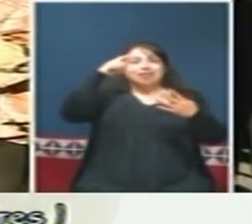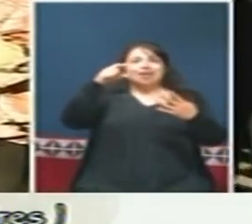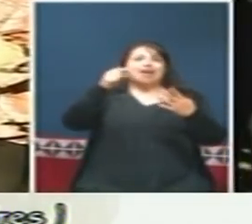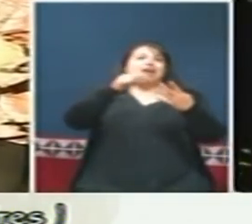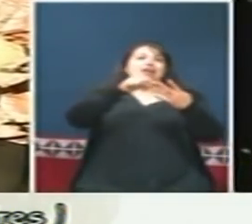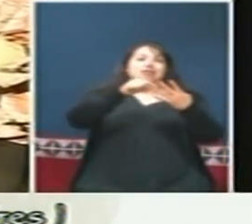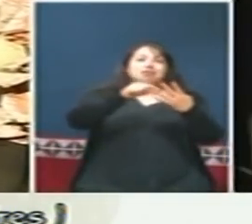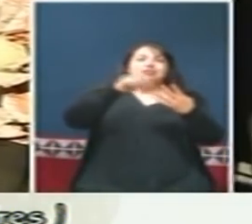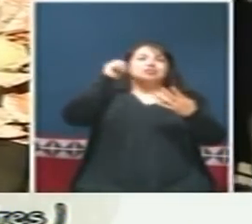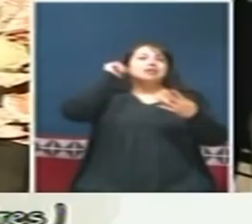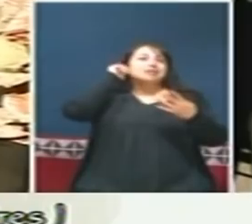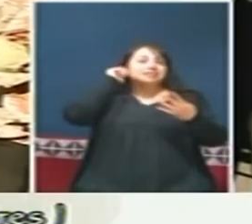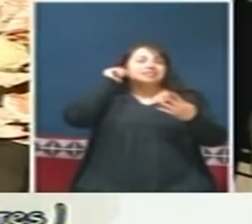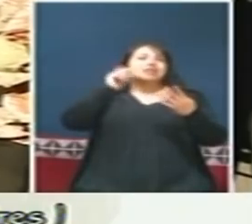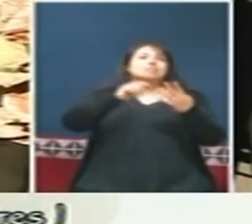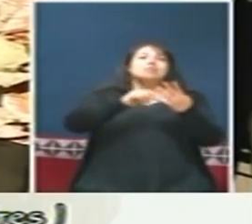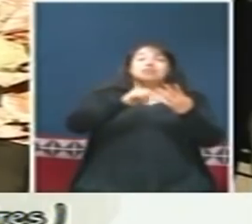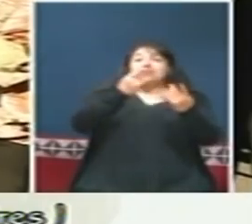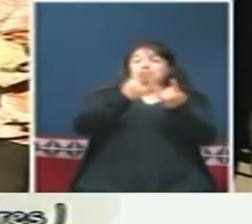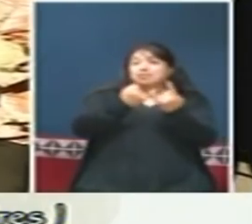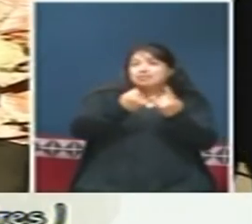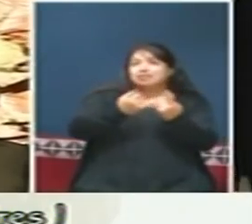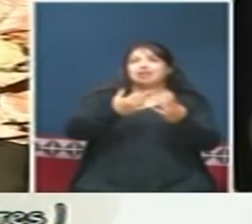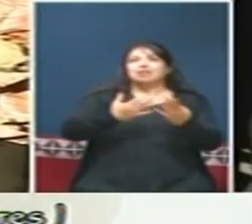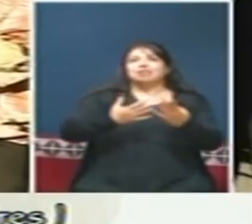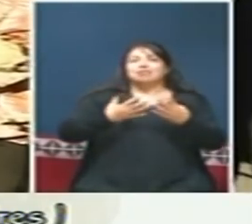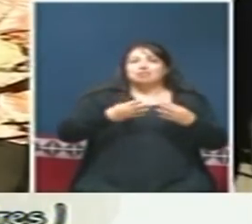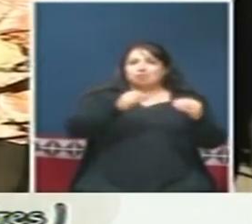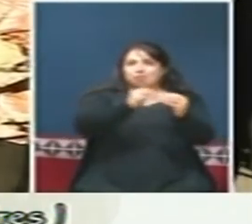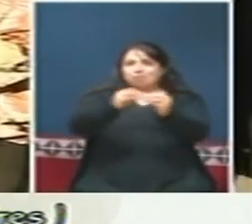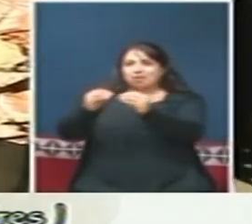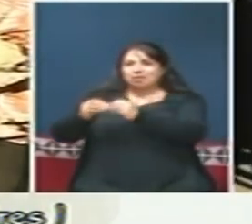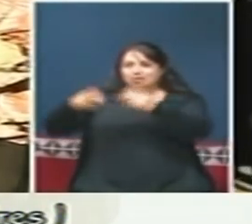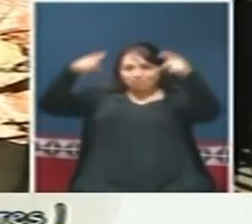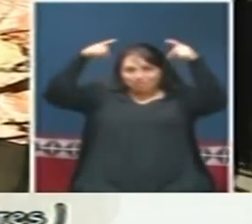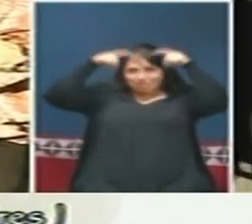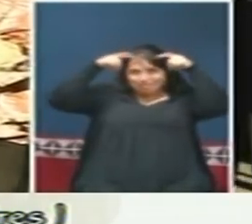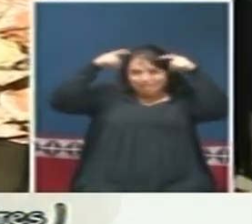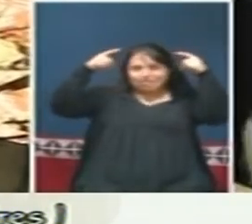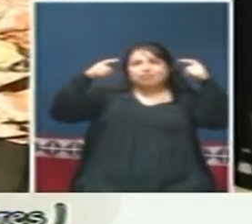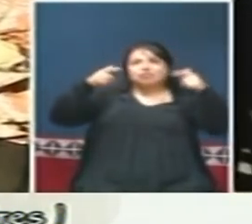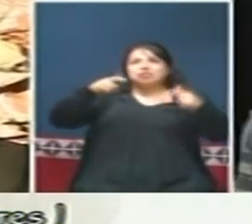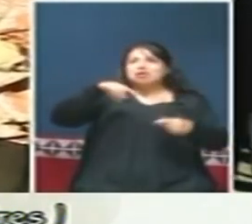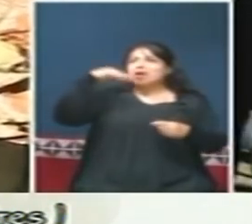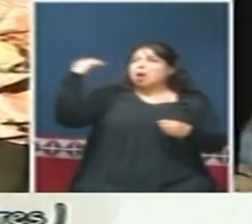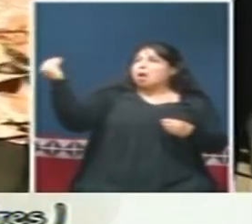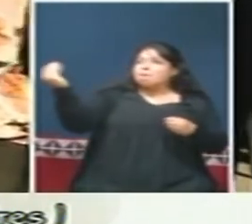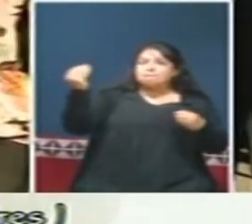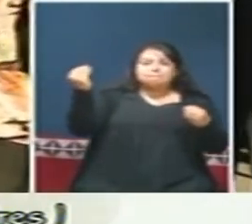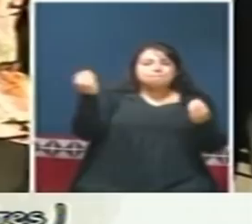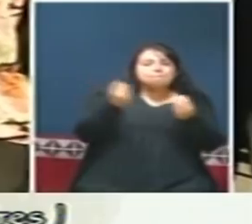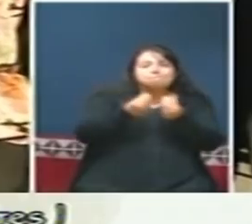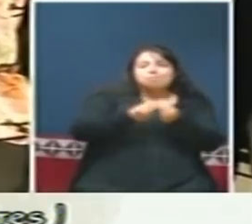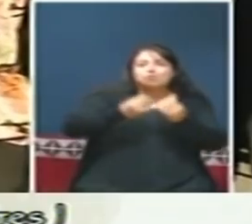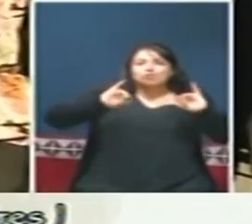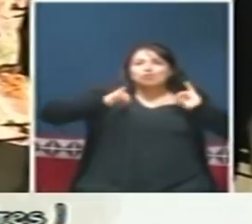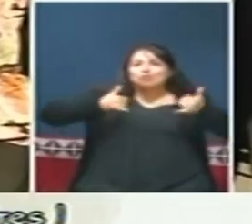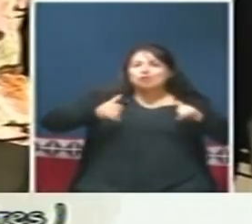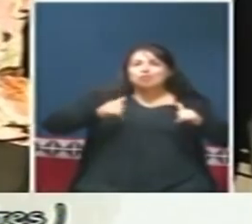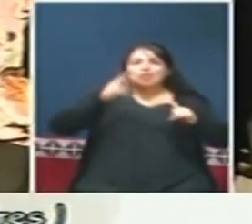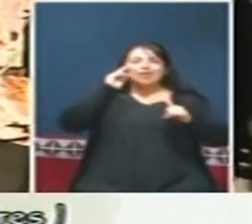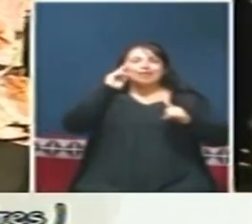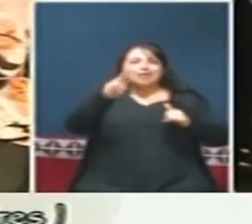y feliz porque veo mucha juventud que va a seguir el camino de ellos. Así que están muy movilizados.